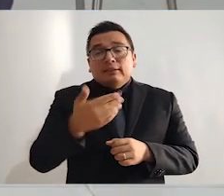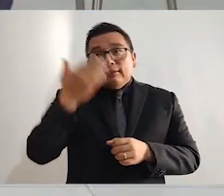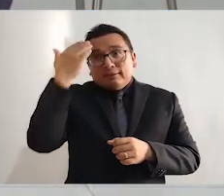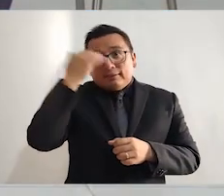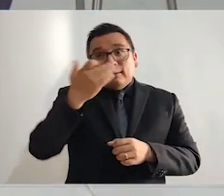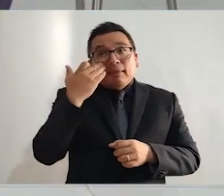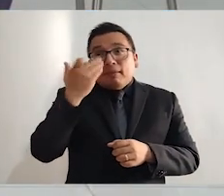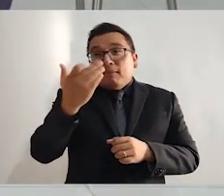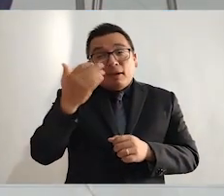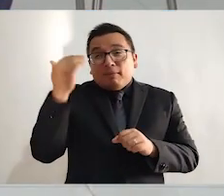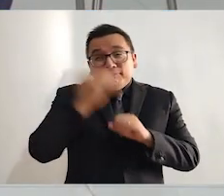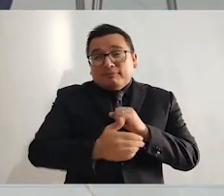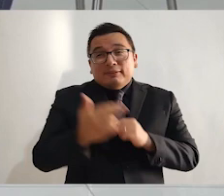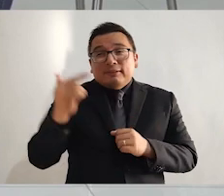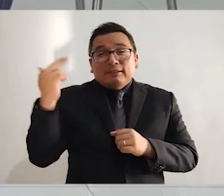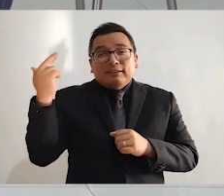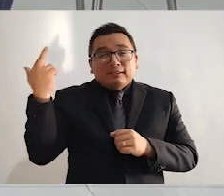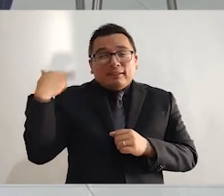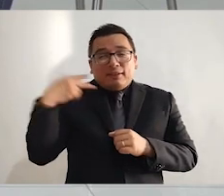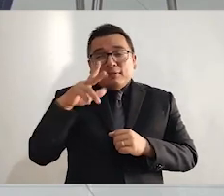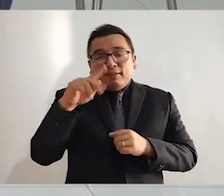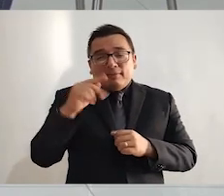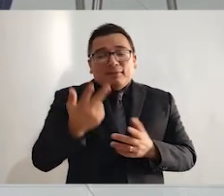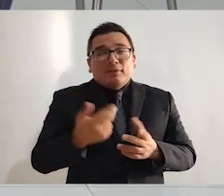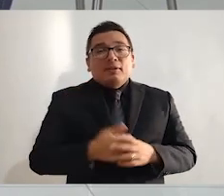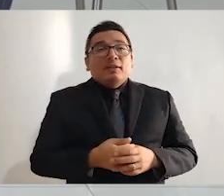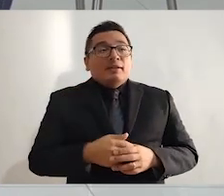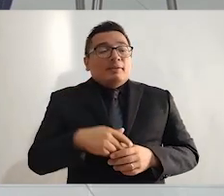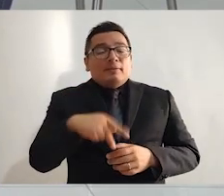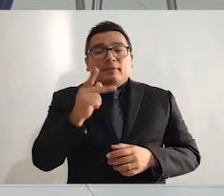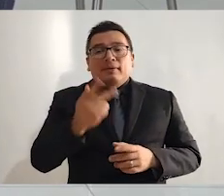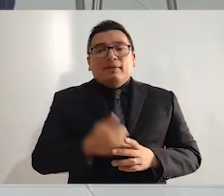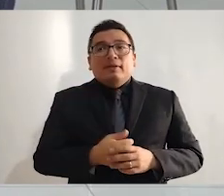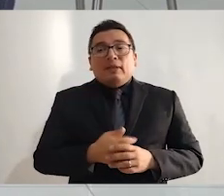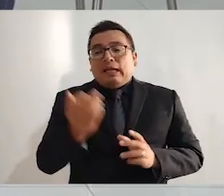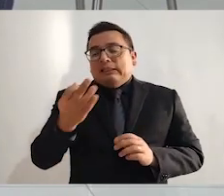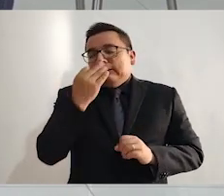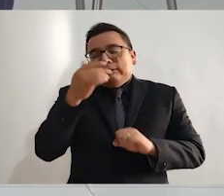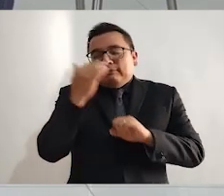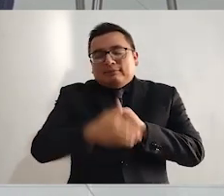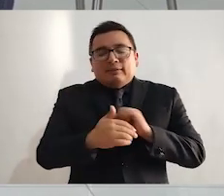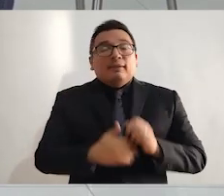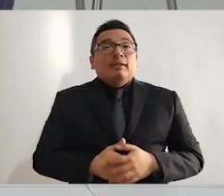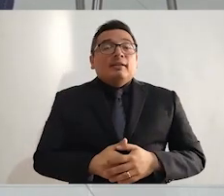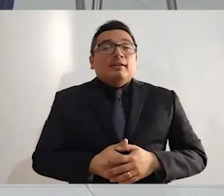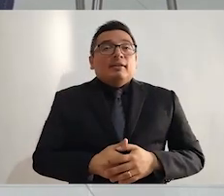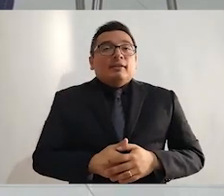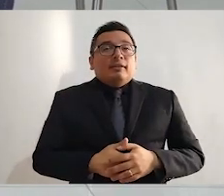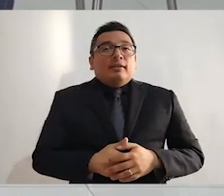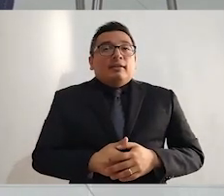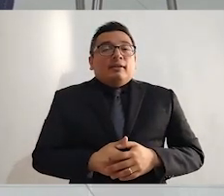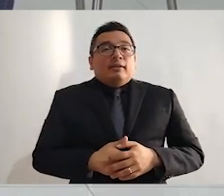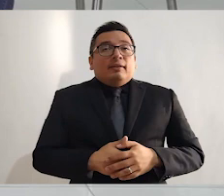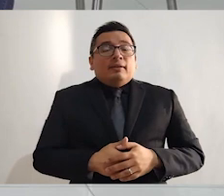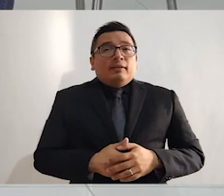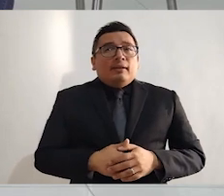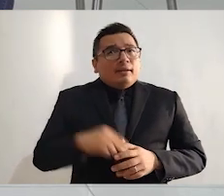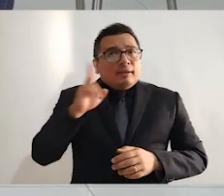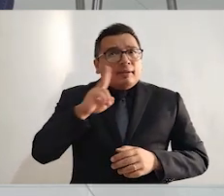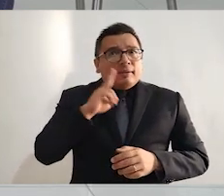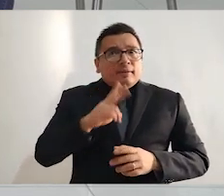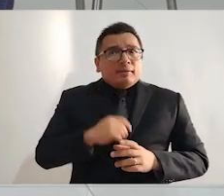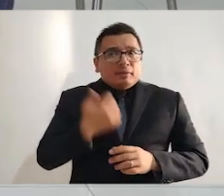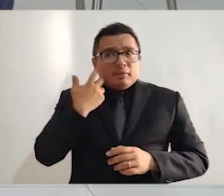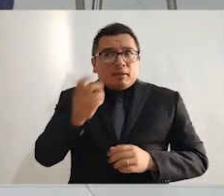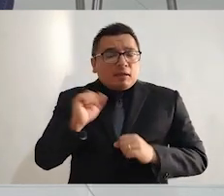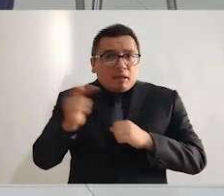desafortunadamente el tiempo vuela en radio y televisión y pues prácticamente ya estamos cerrando este segundo bloque, estamos cerrando ya el programa. Me gustaría